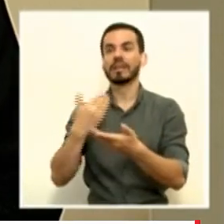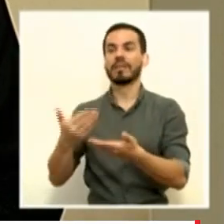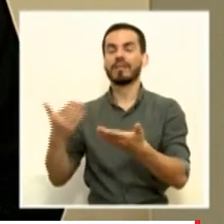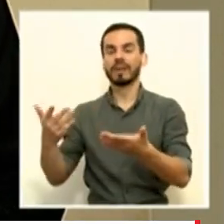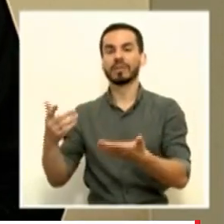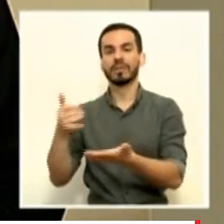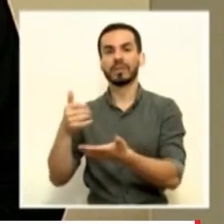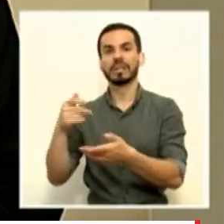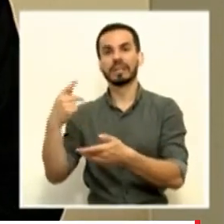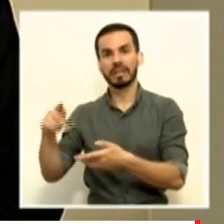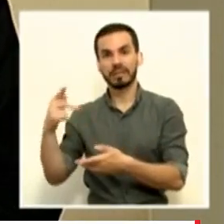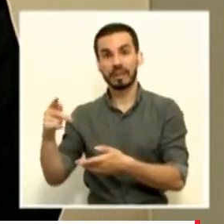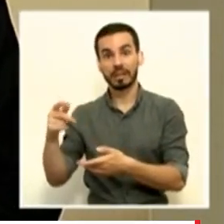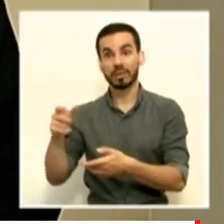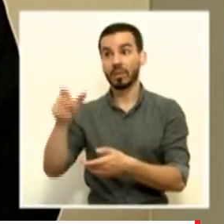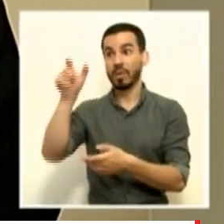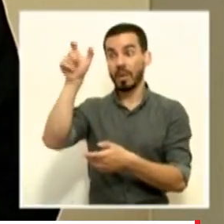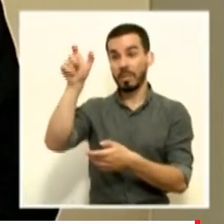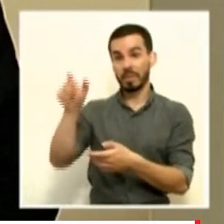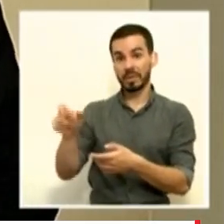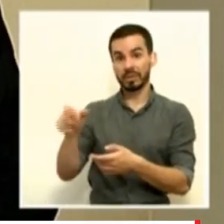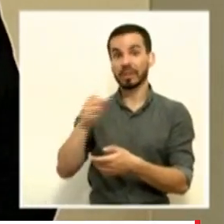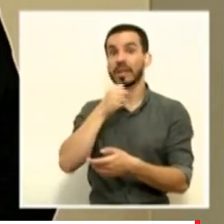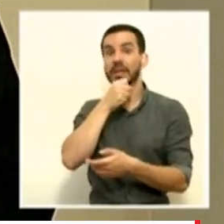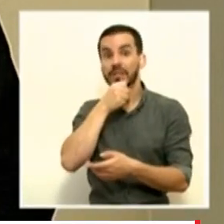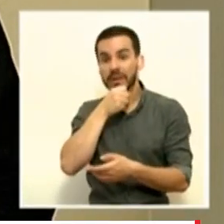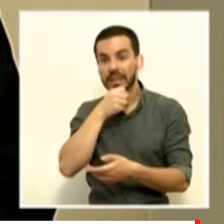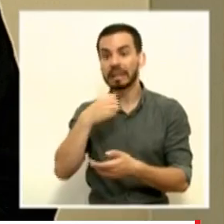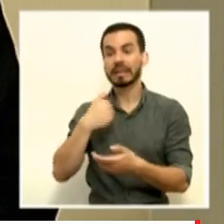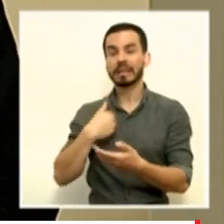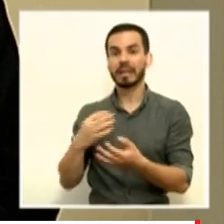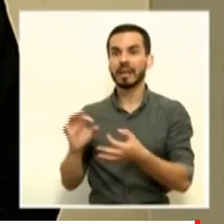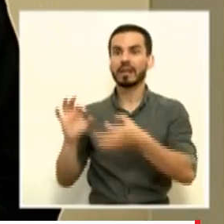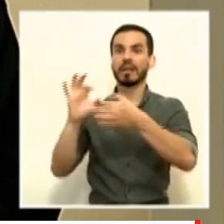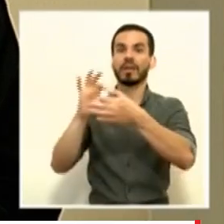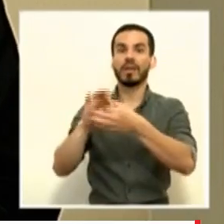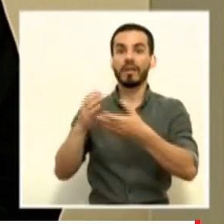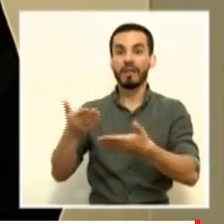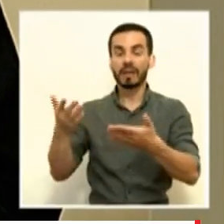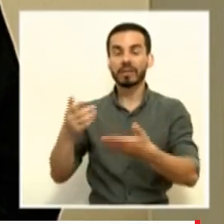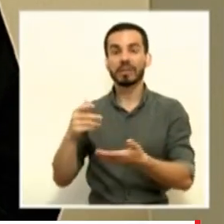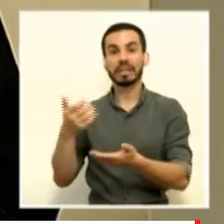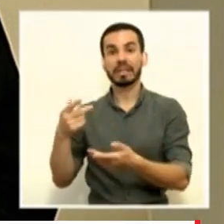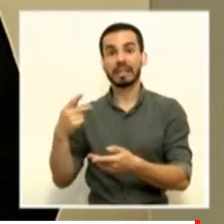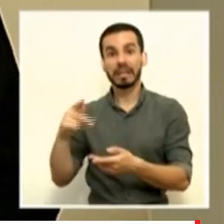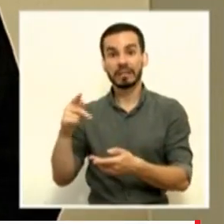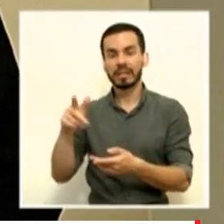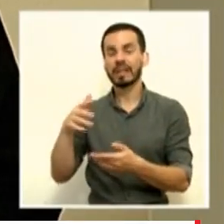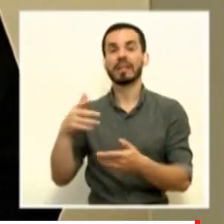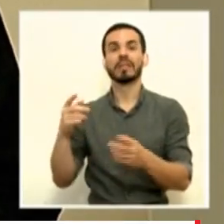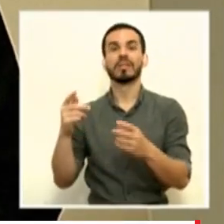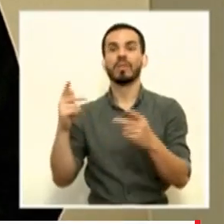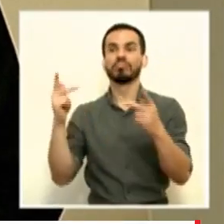de riesgo. Y cuando una persona es adulto mayor y tiene factores de riesgo, el deterioro es muy